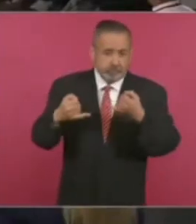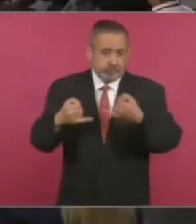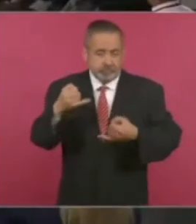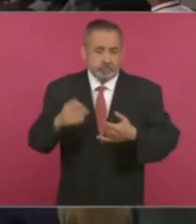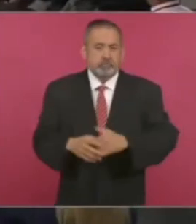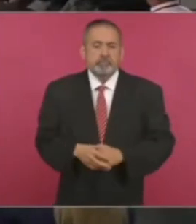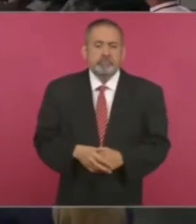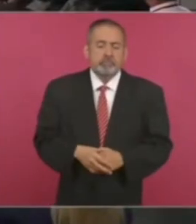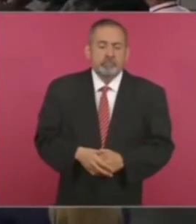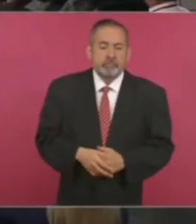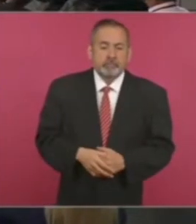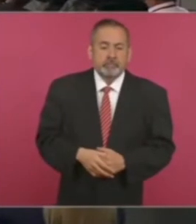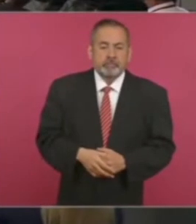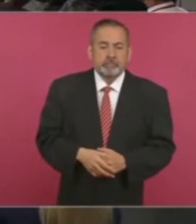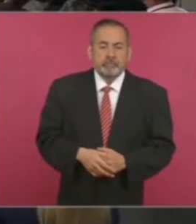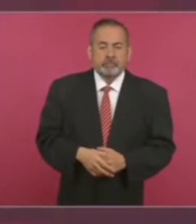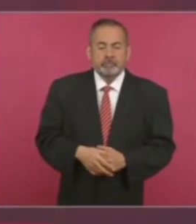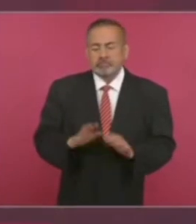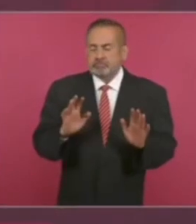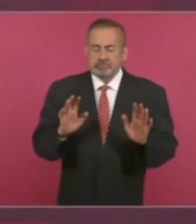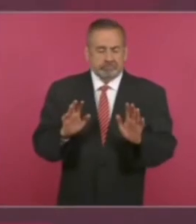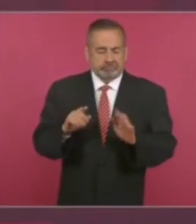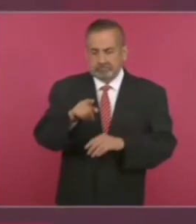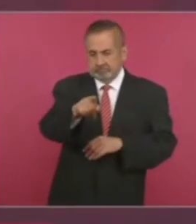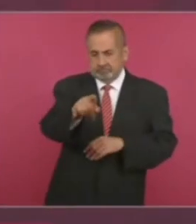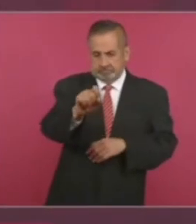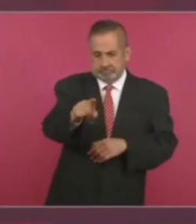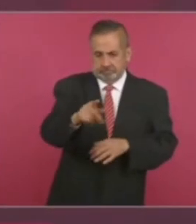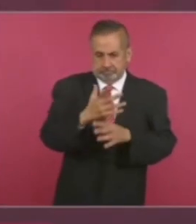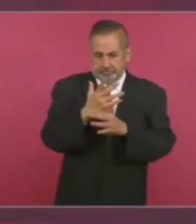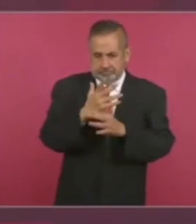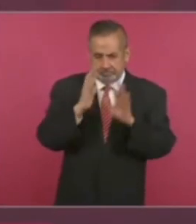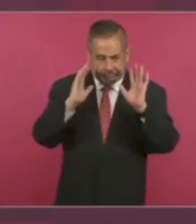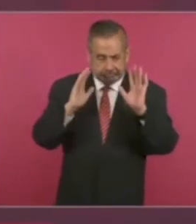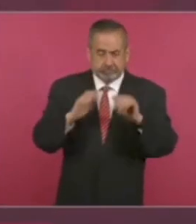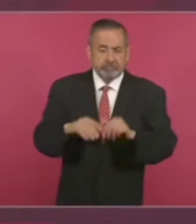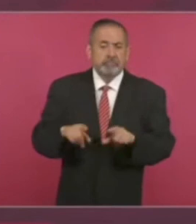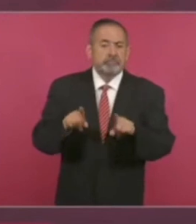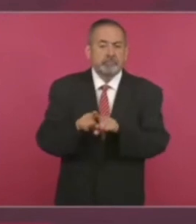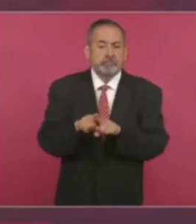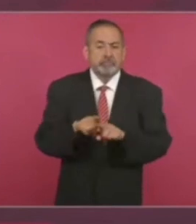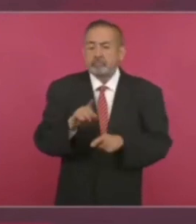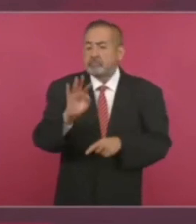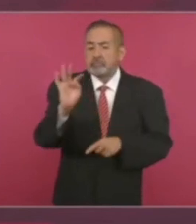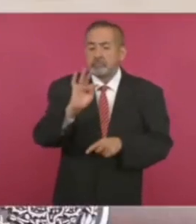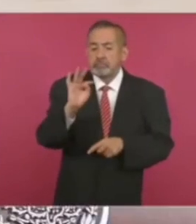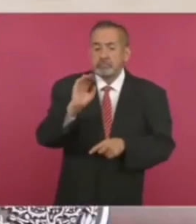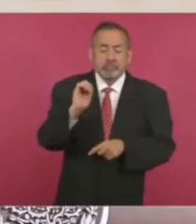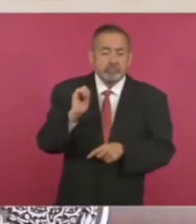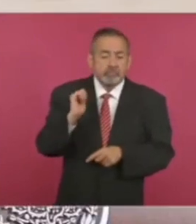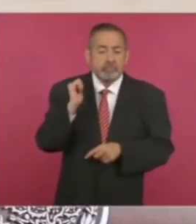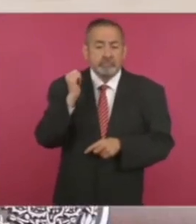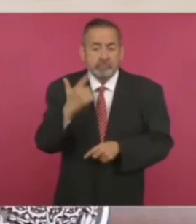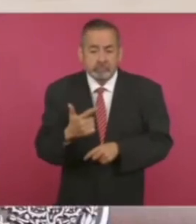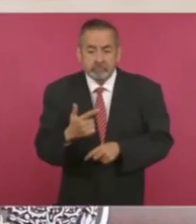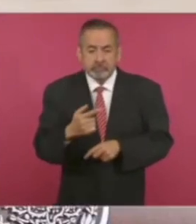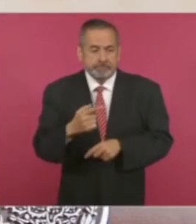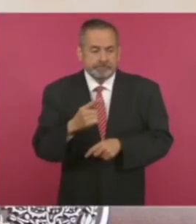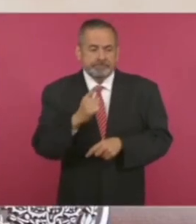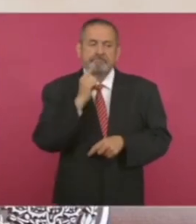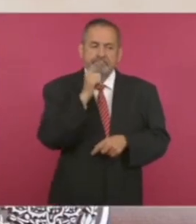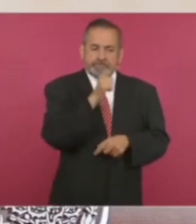Pues como tú lo estás señalando, si hay algo que se deba